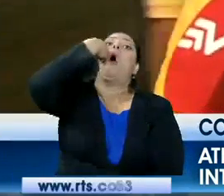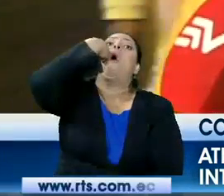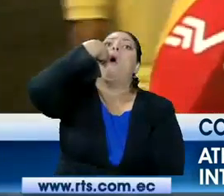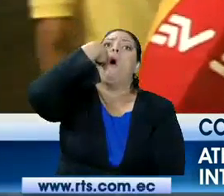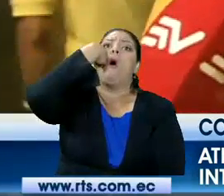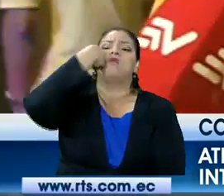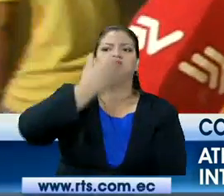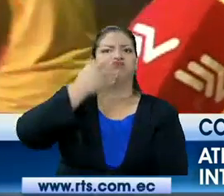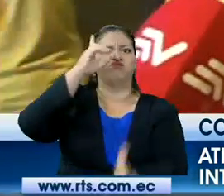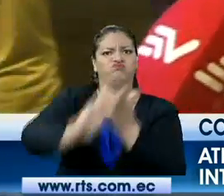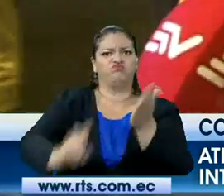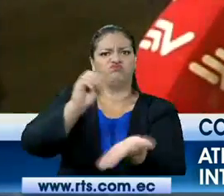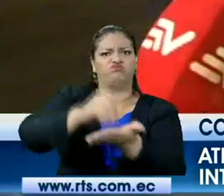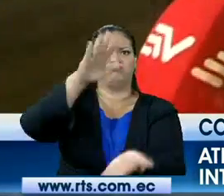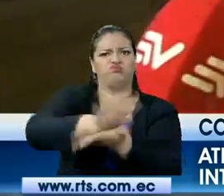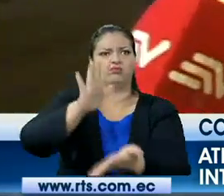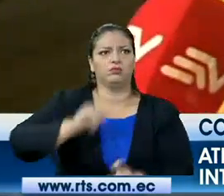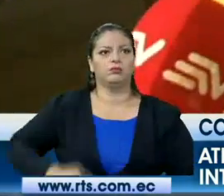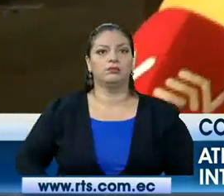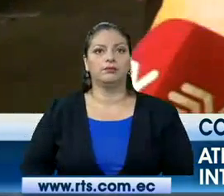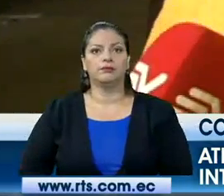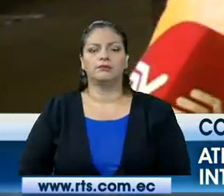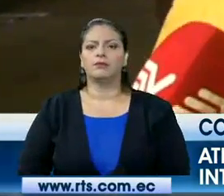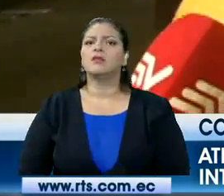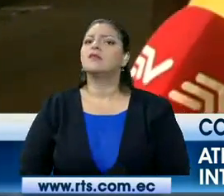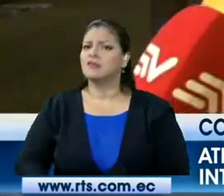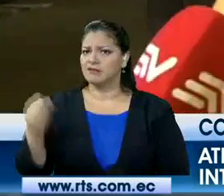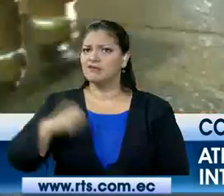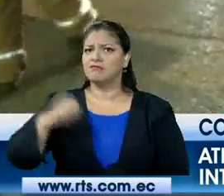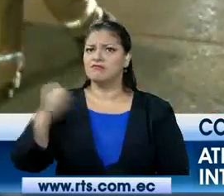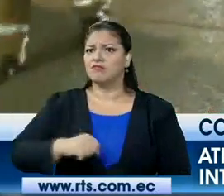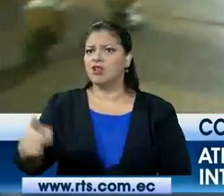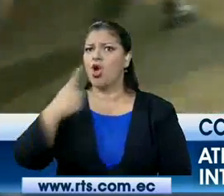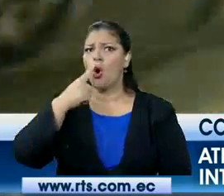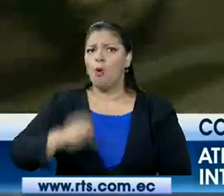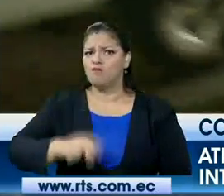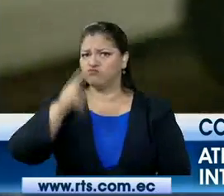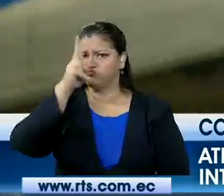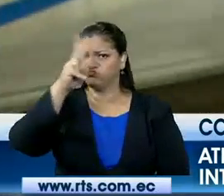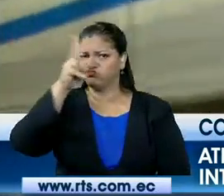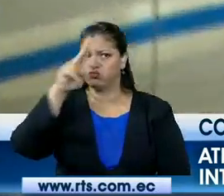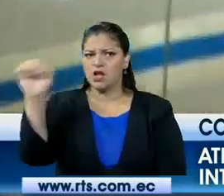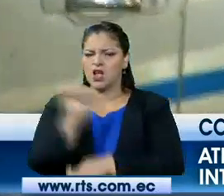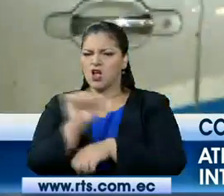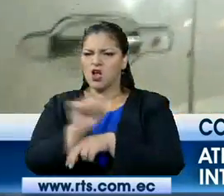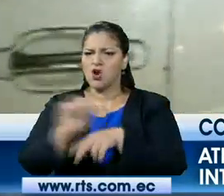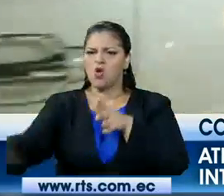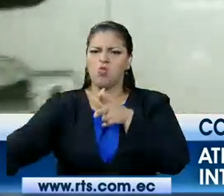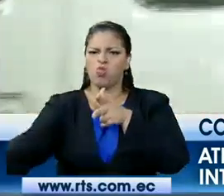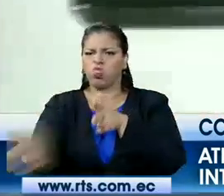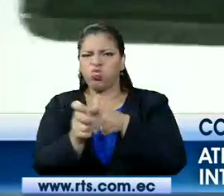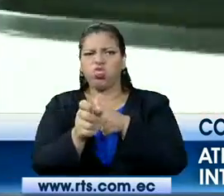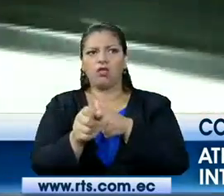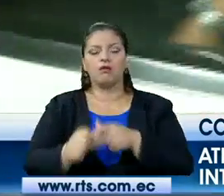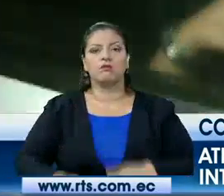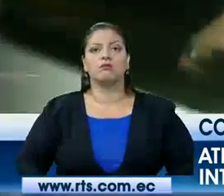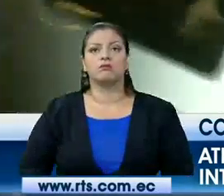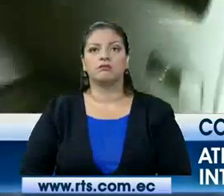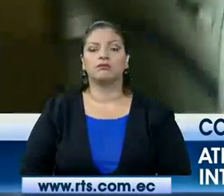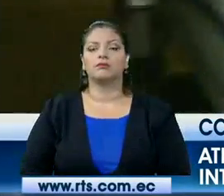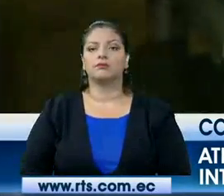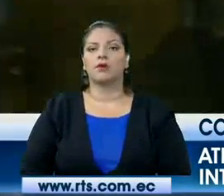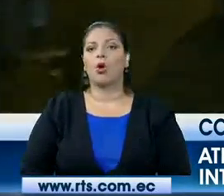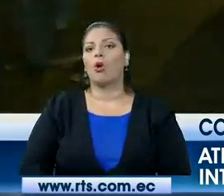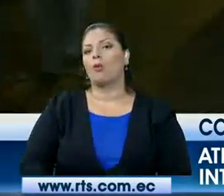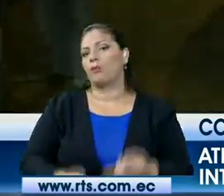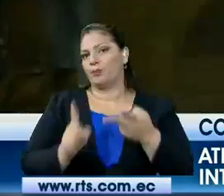salió y acá afuera, al salir a la 25, lo cogió y le tiró el carro encima. Por otro lado, en la 25 y la